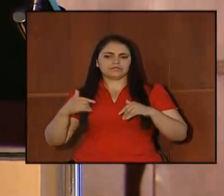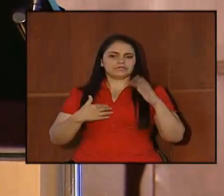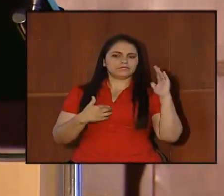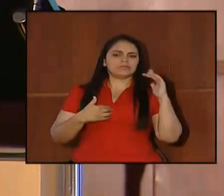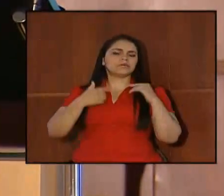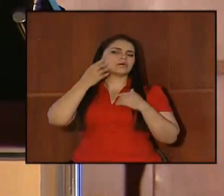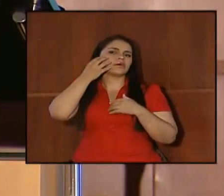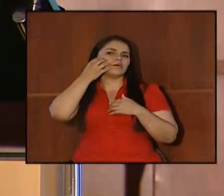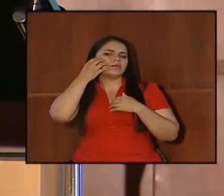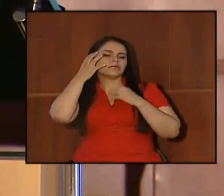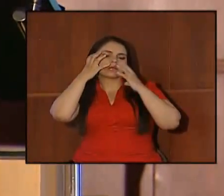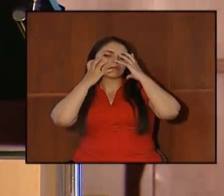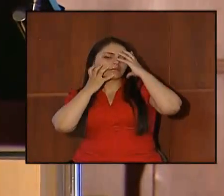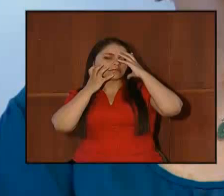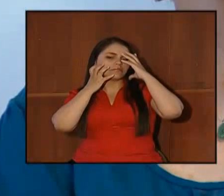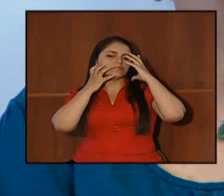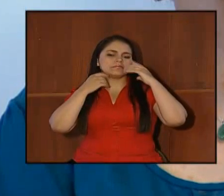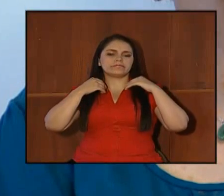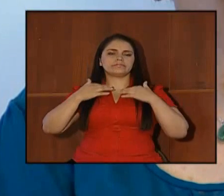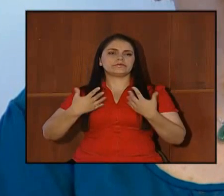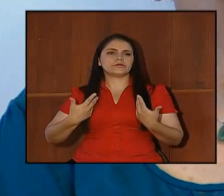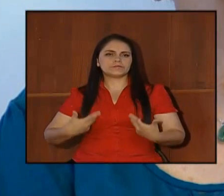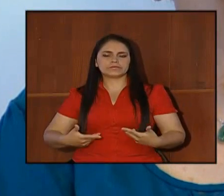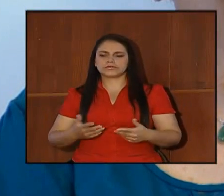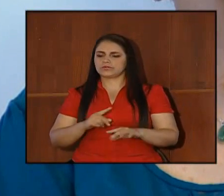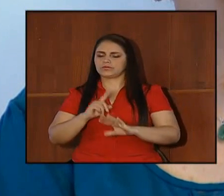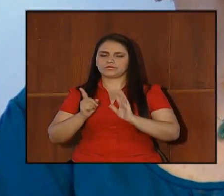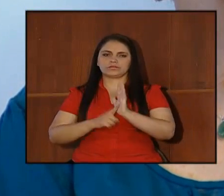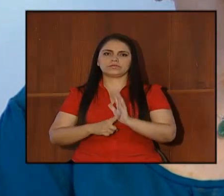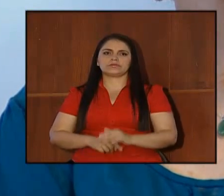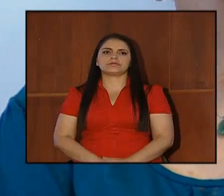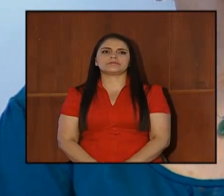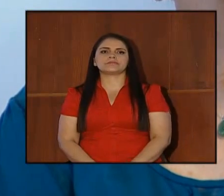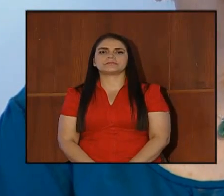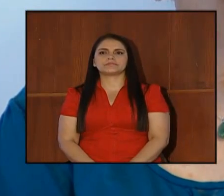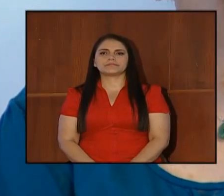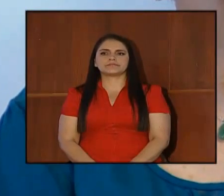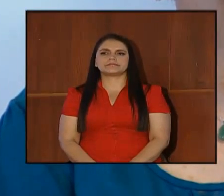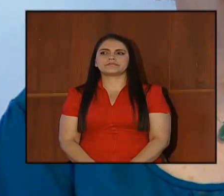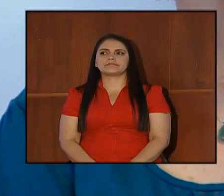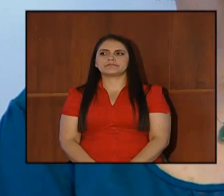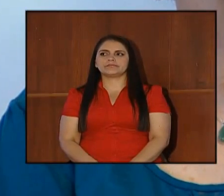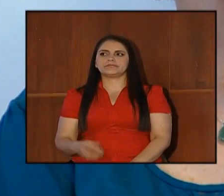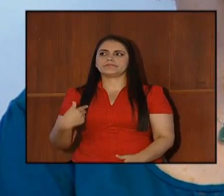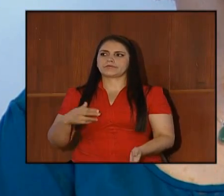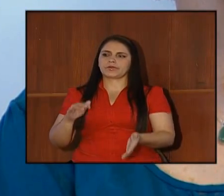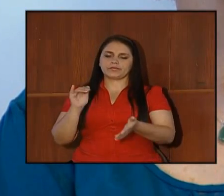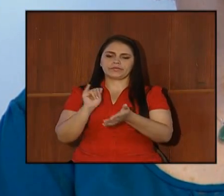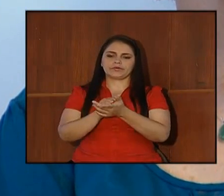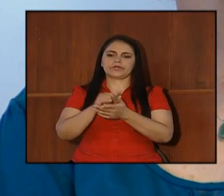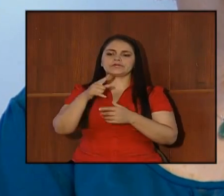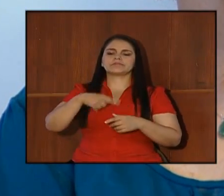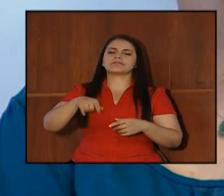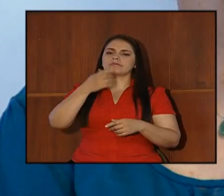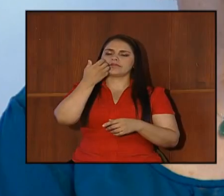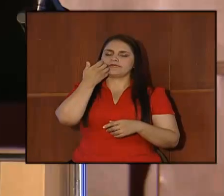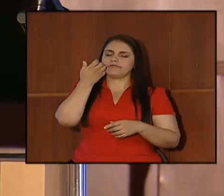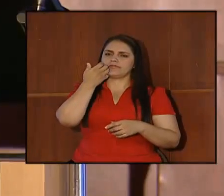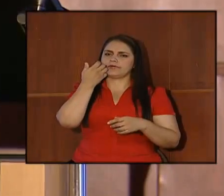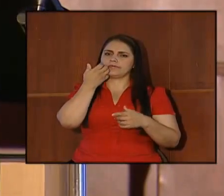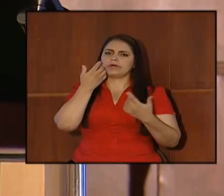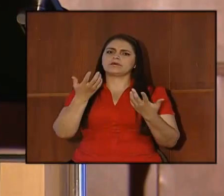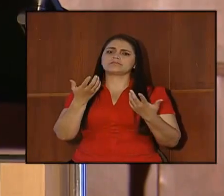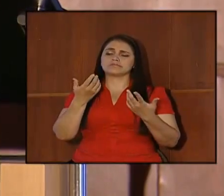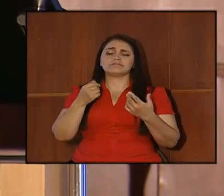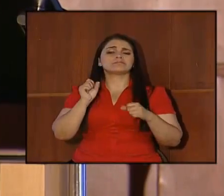se ve afectada, pierna, ¿listo? Entonces, por eso son enfermedades que son